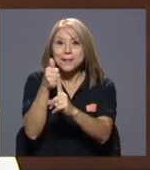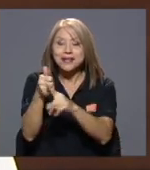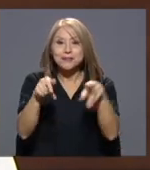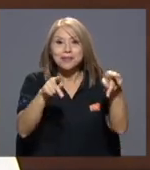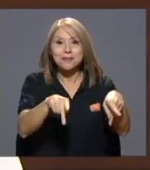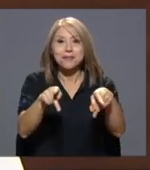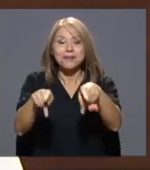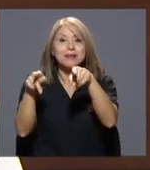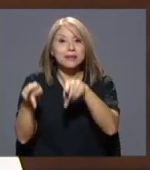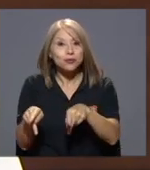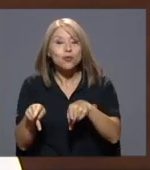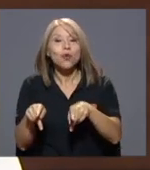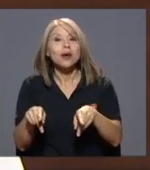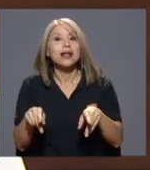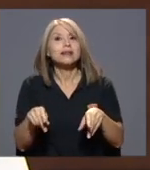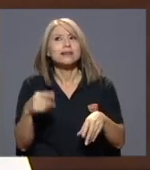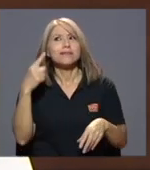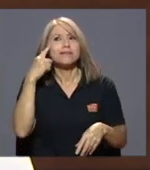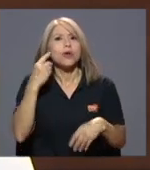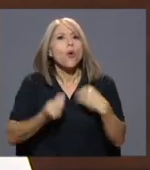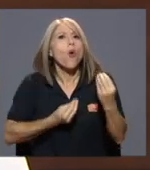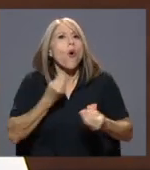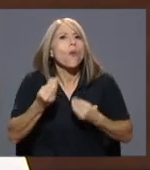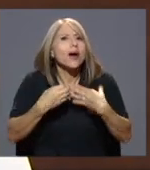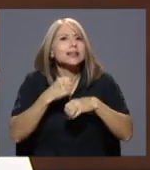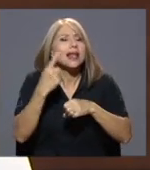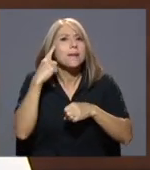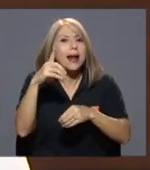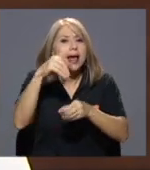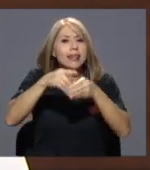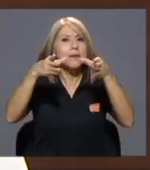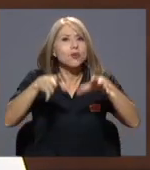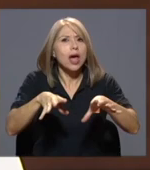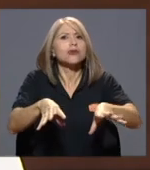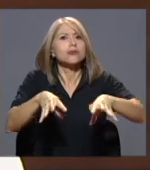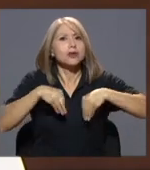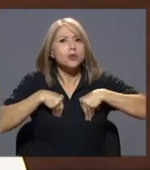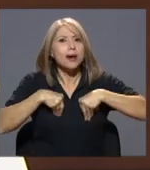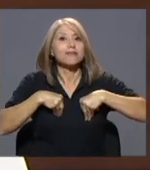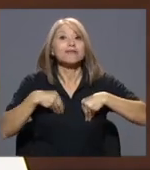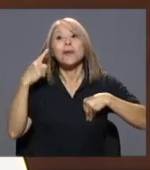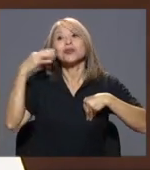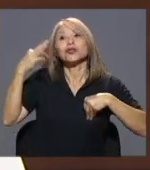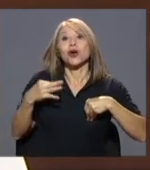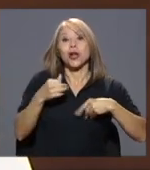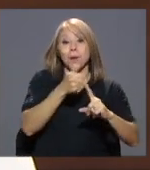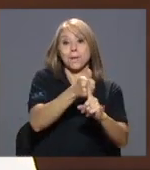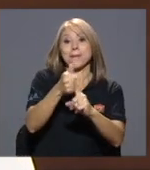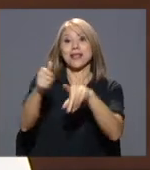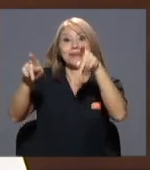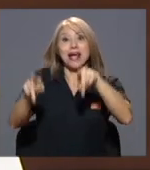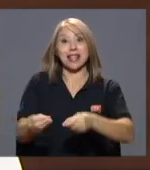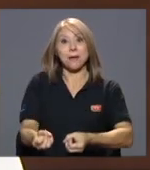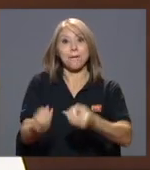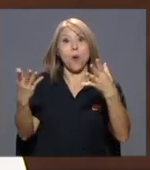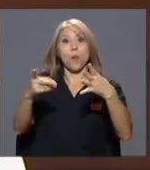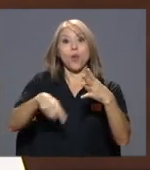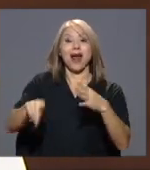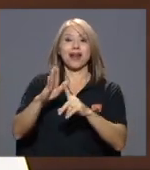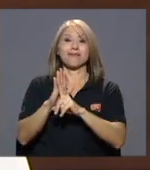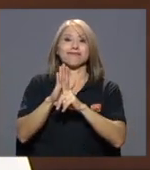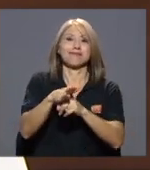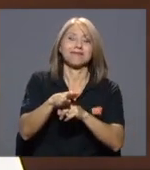preguntaba Marlon, ¿cómo hacer para que los diputados lo asuman? Bueno, pues yo creo que va a ser la presión popular, porque yo sé que el ABC